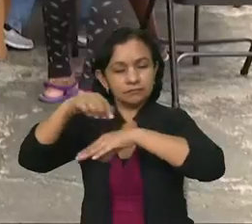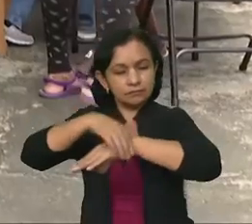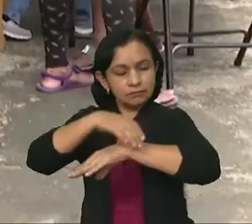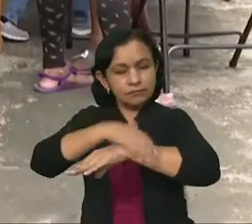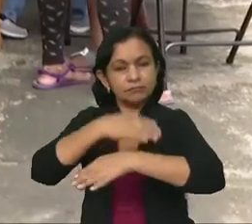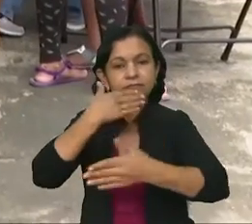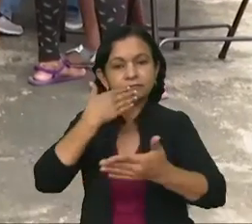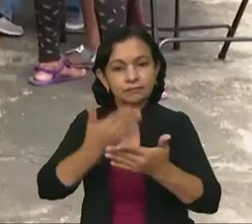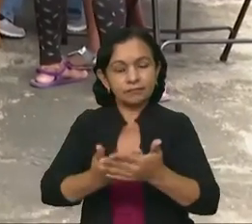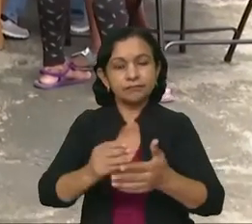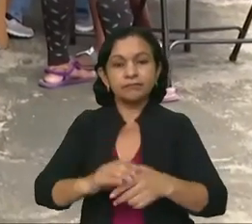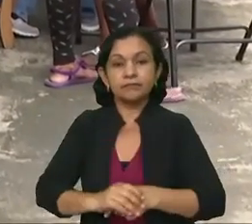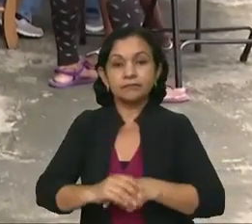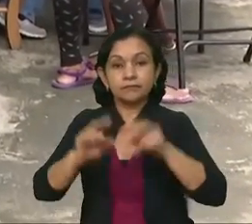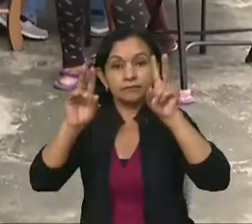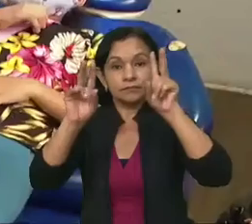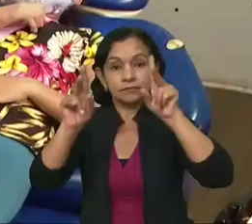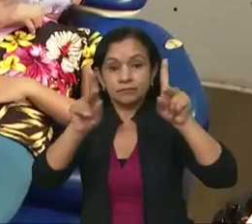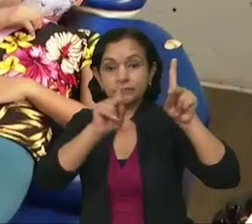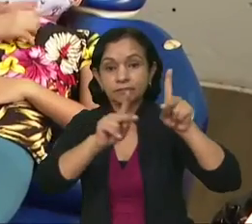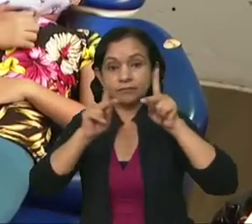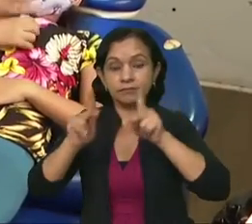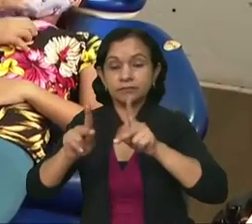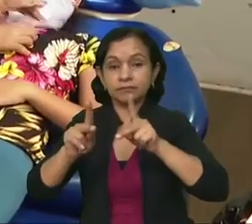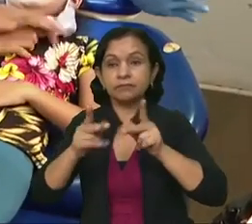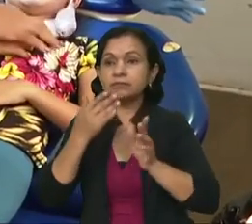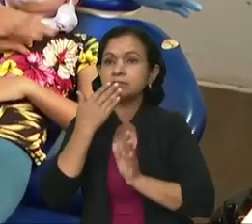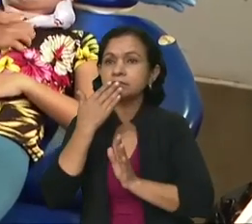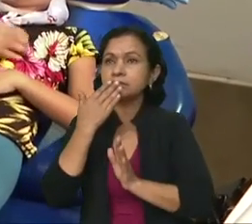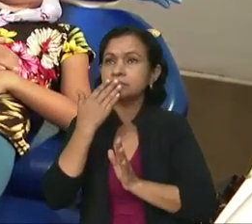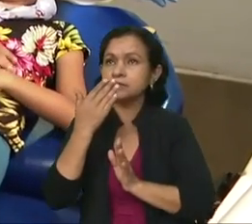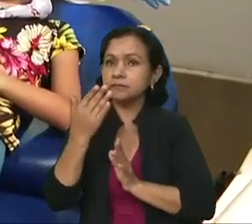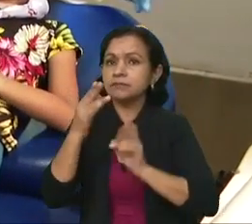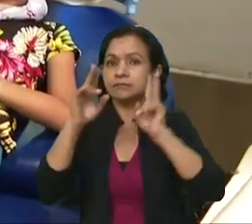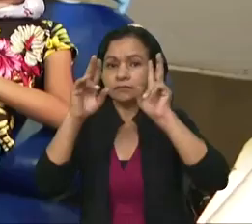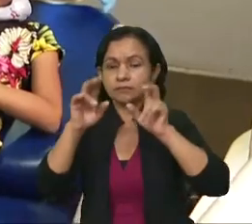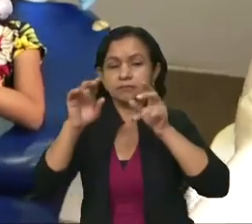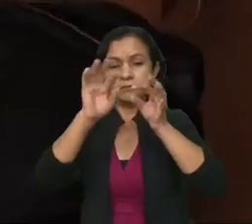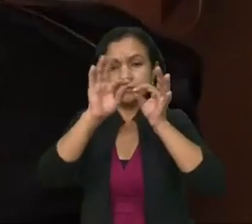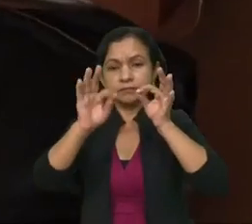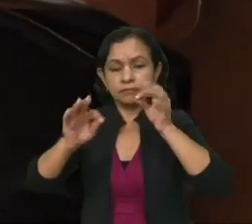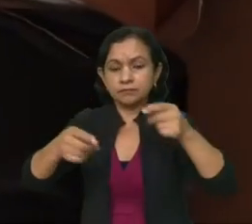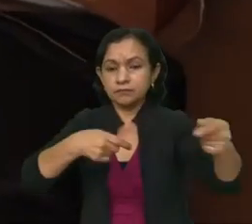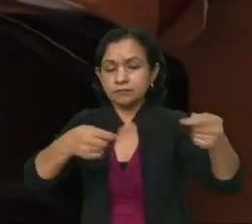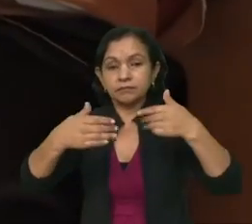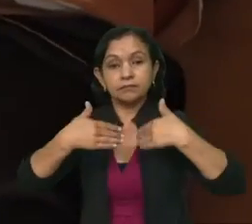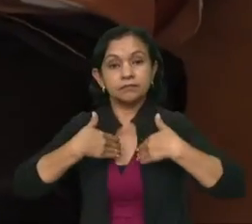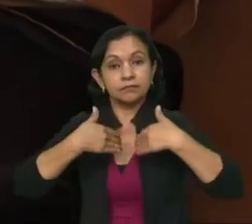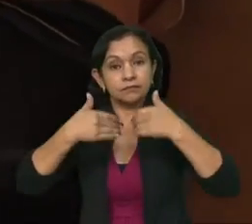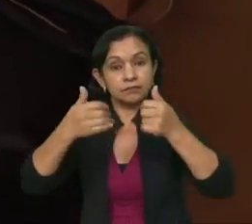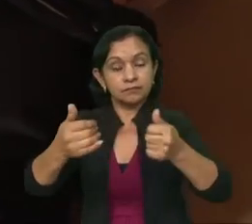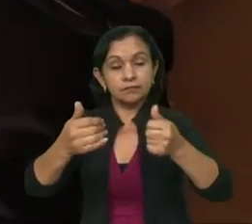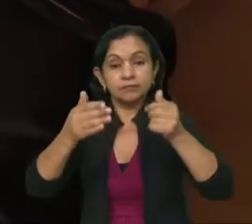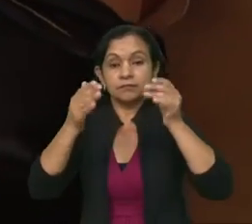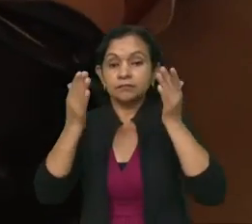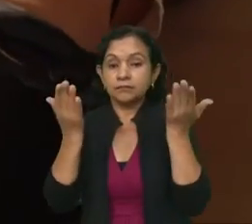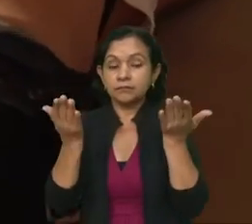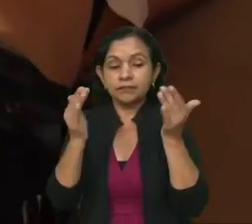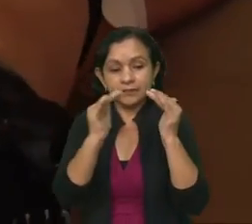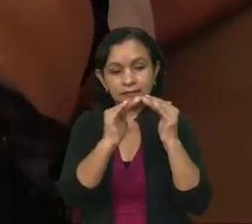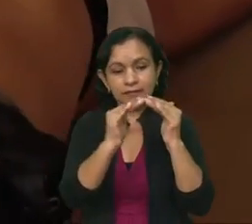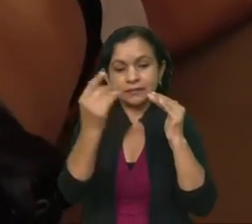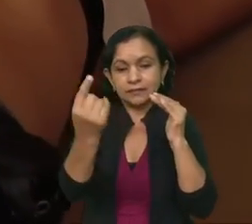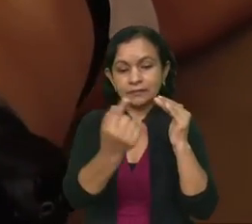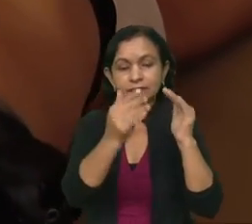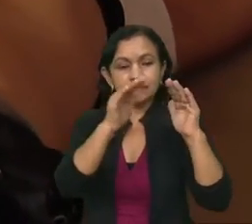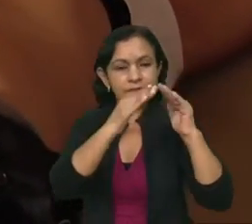Rosario. Al respecto, los protagonistas evalúan como positiva esta Feria de Salud que les acerca a estos servicios hasta sus barrios